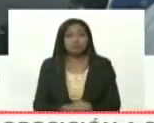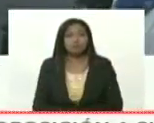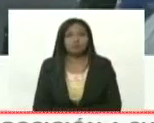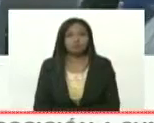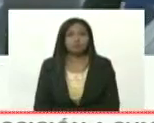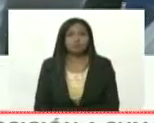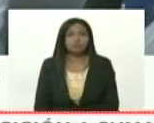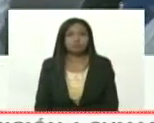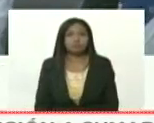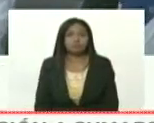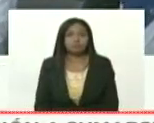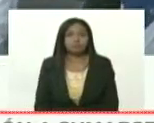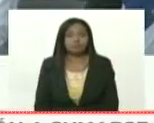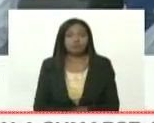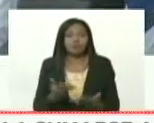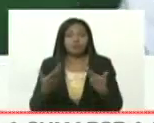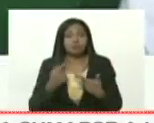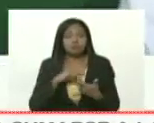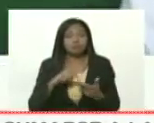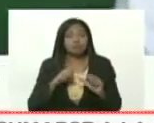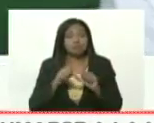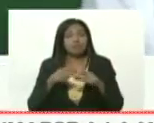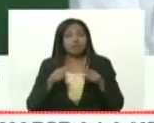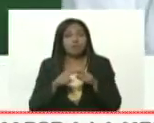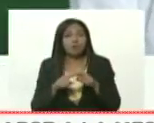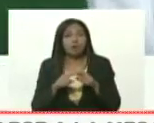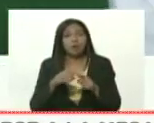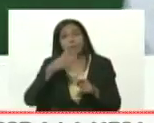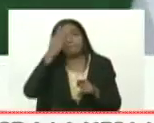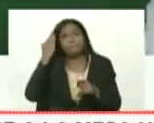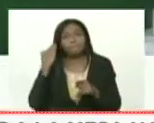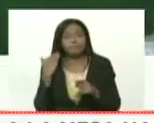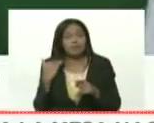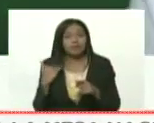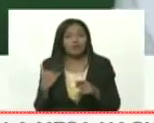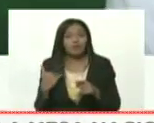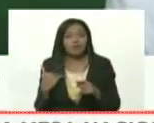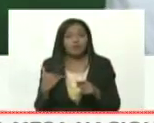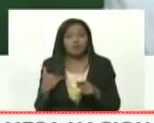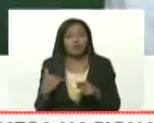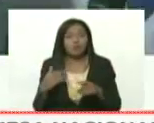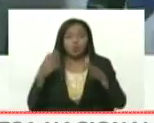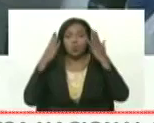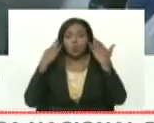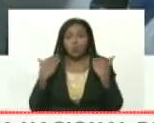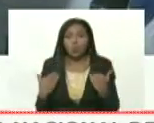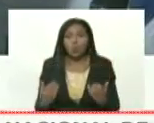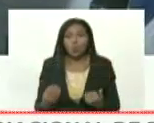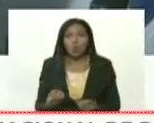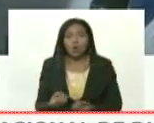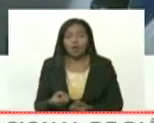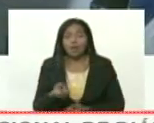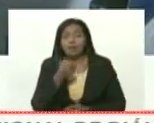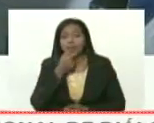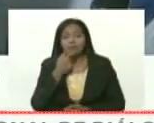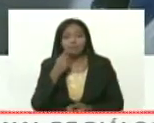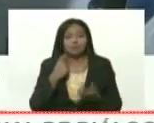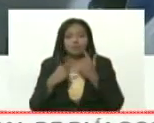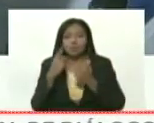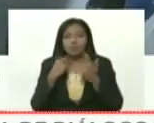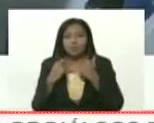El cotillón, ¿ves? Si usted quiere mantener su pelo, su cabello lacio y de buen color,